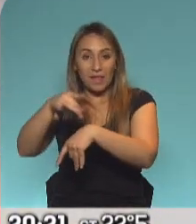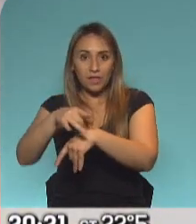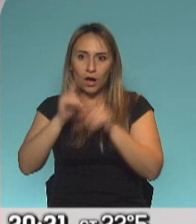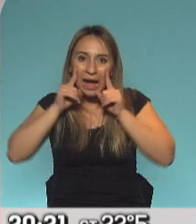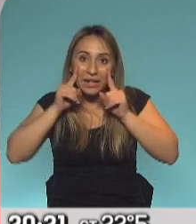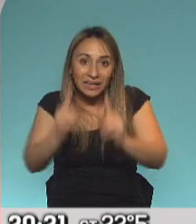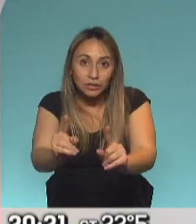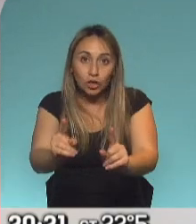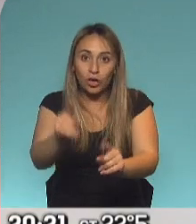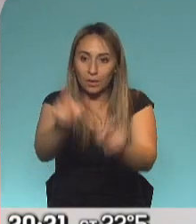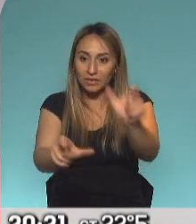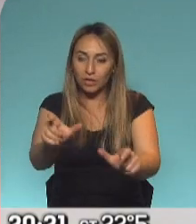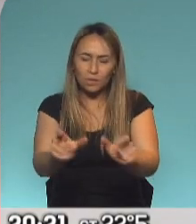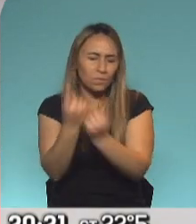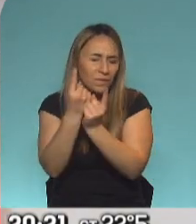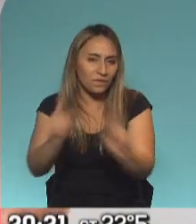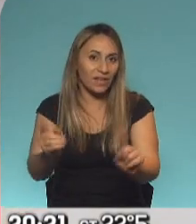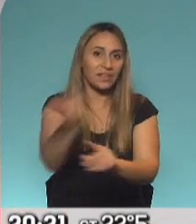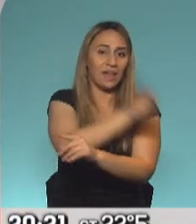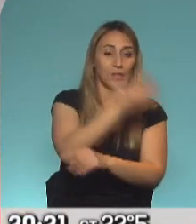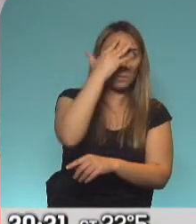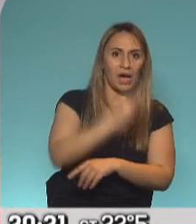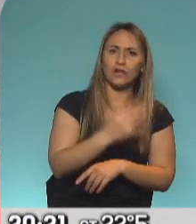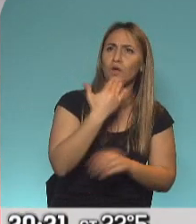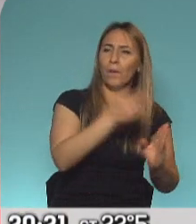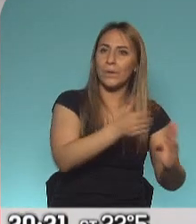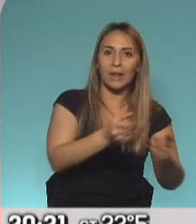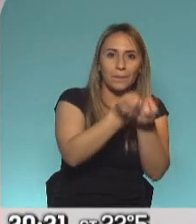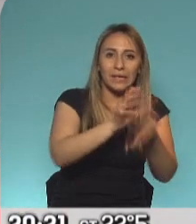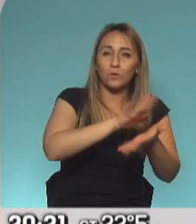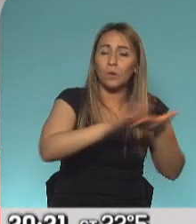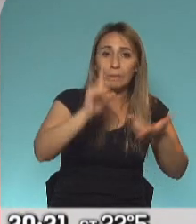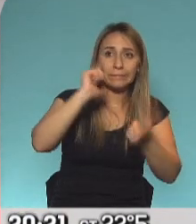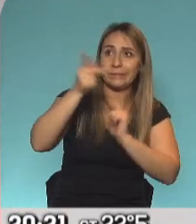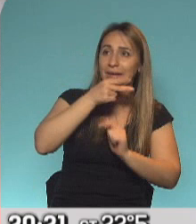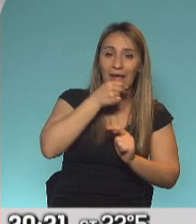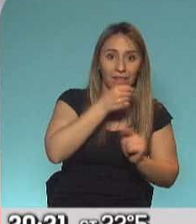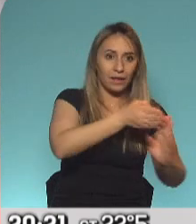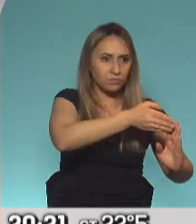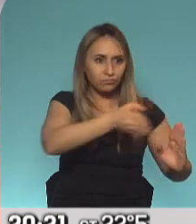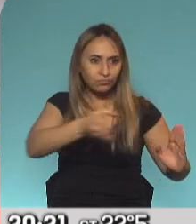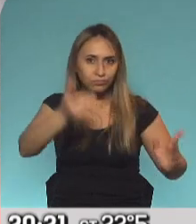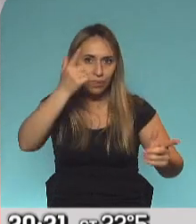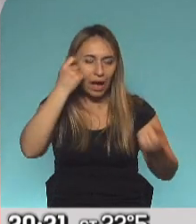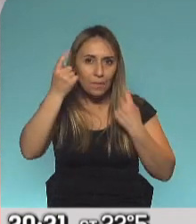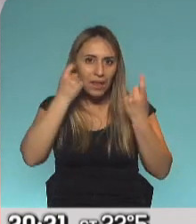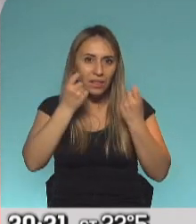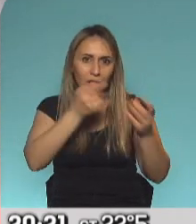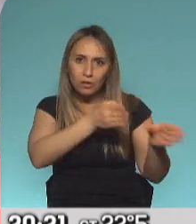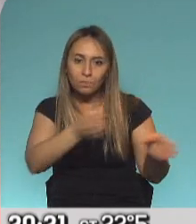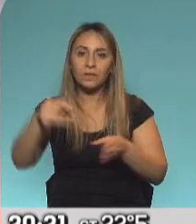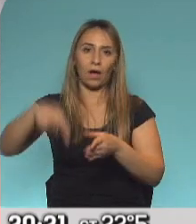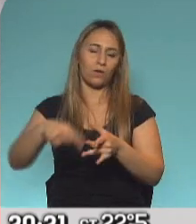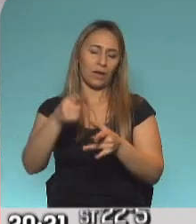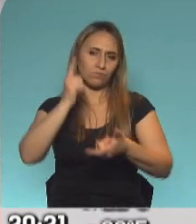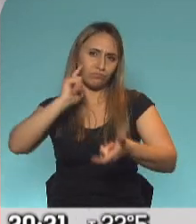les daba, no sé, en marzo o en abril. Es todo un aprendizaje. La Argentina está en ese tránsito y estamos en